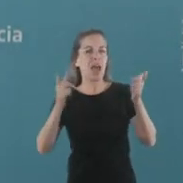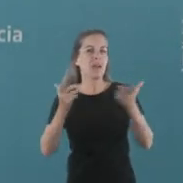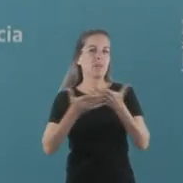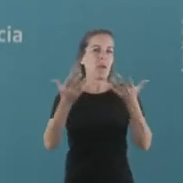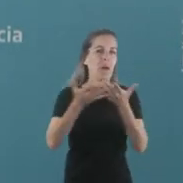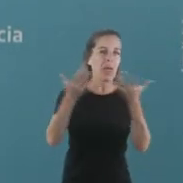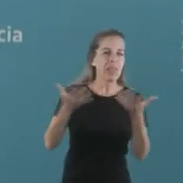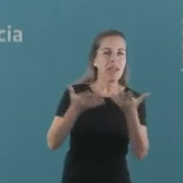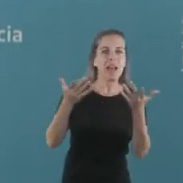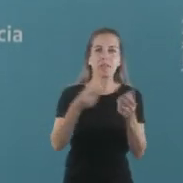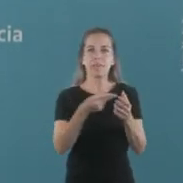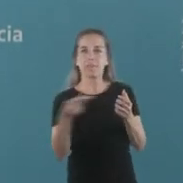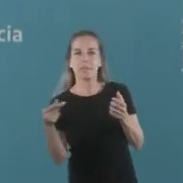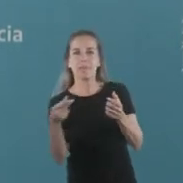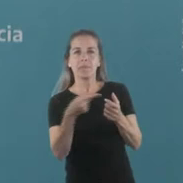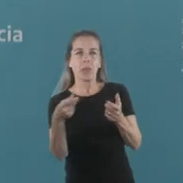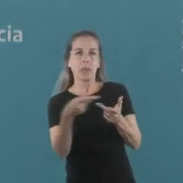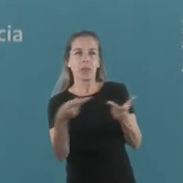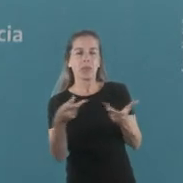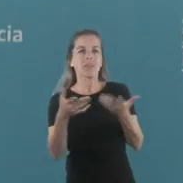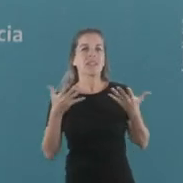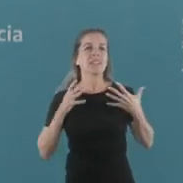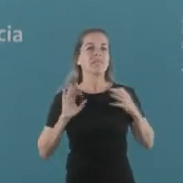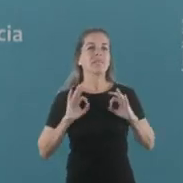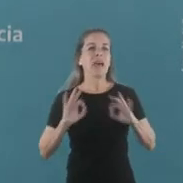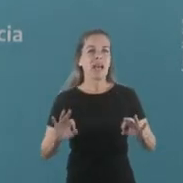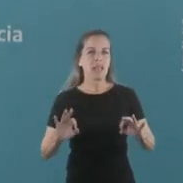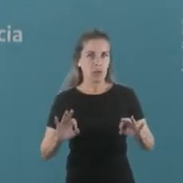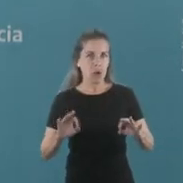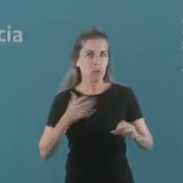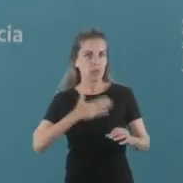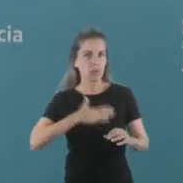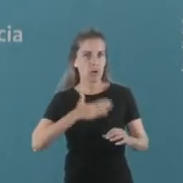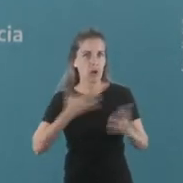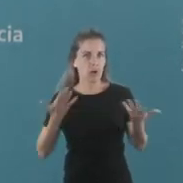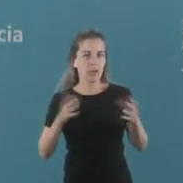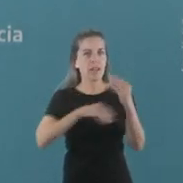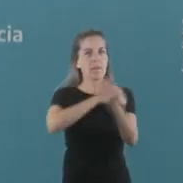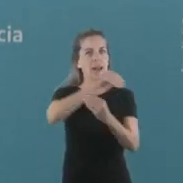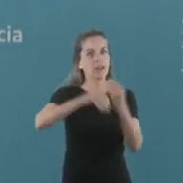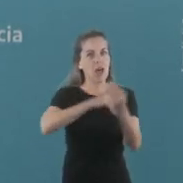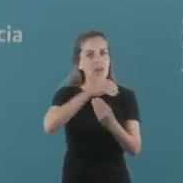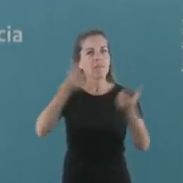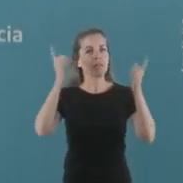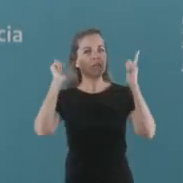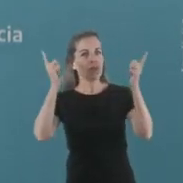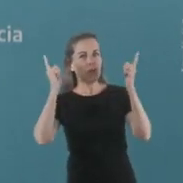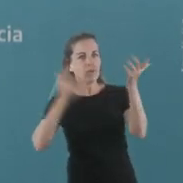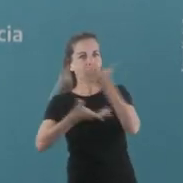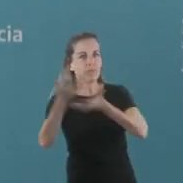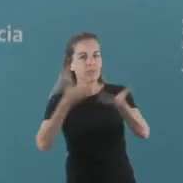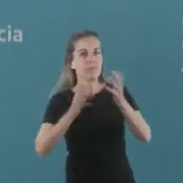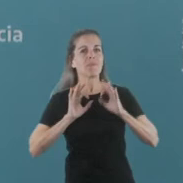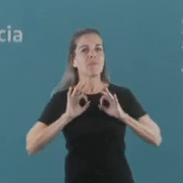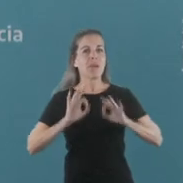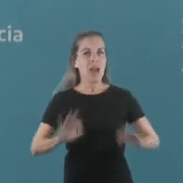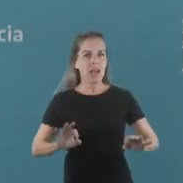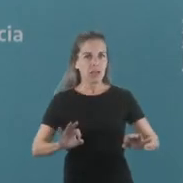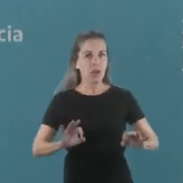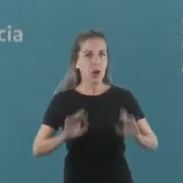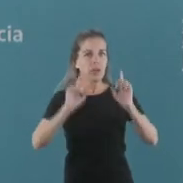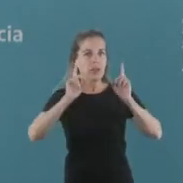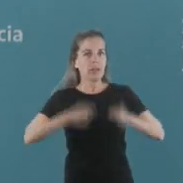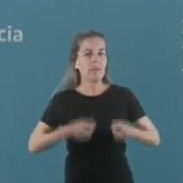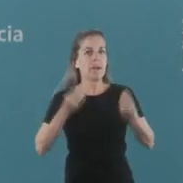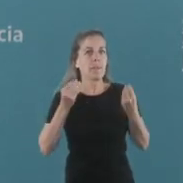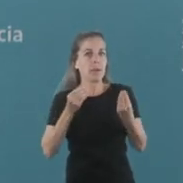de vacaciones. Esto es una alegría enorme, no solo por lo que significa para esas familias que pudieron disfrutar de sus merecidas vacaciones, sino también porque